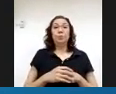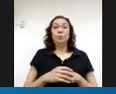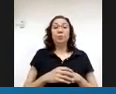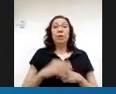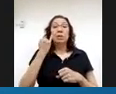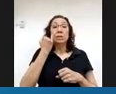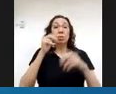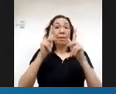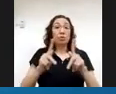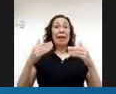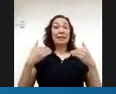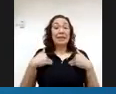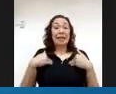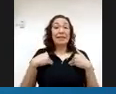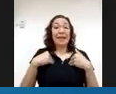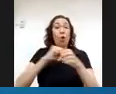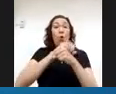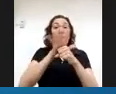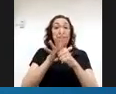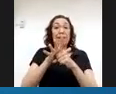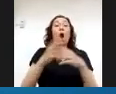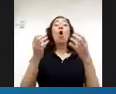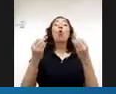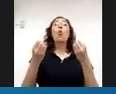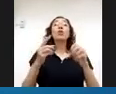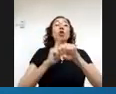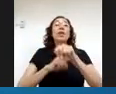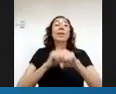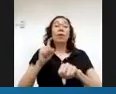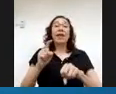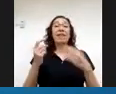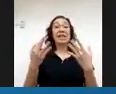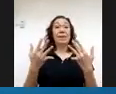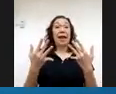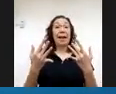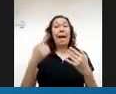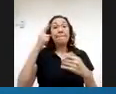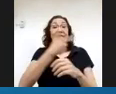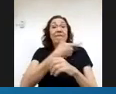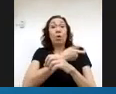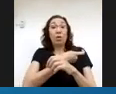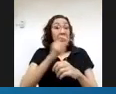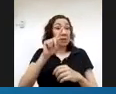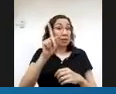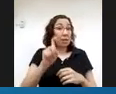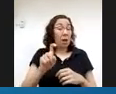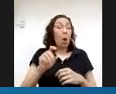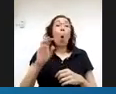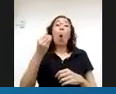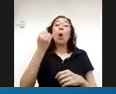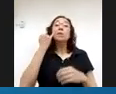Si una persona tiene COVID, ¿cuánto debe de esperar para vacunarse? O si